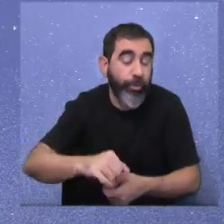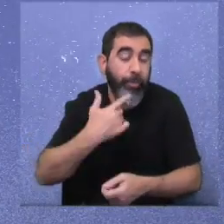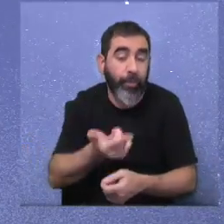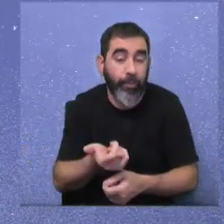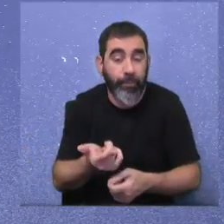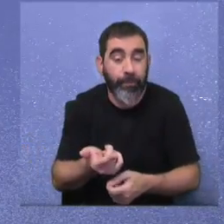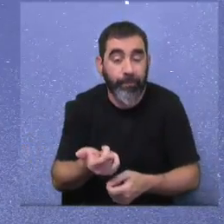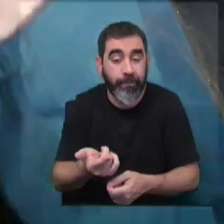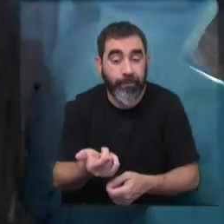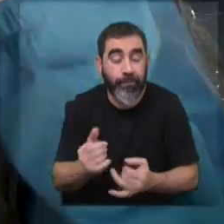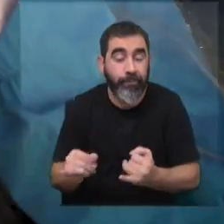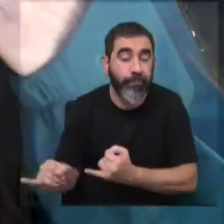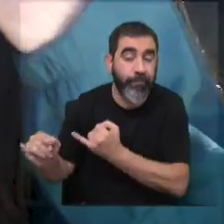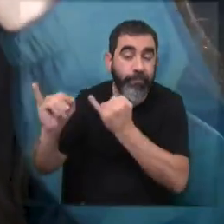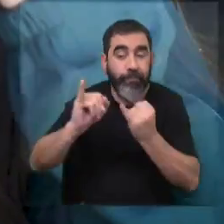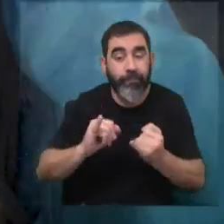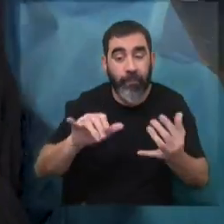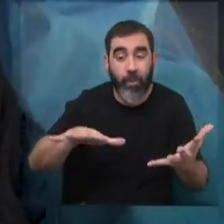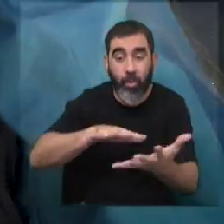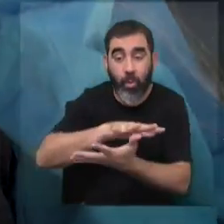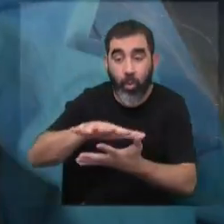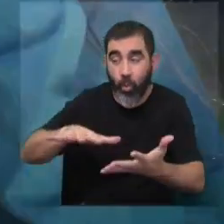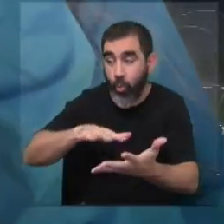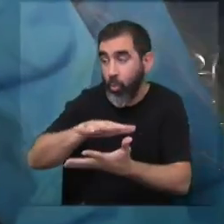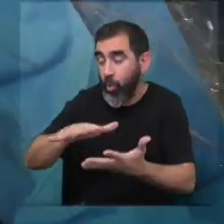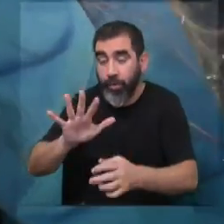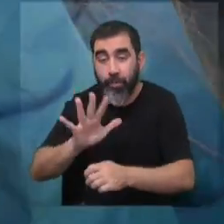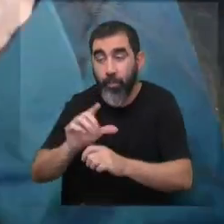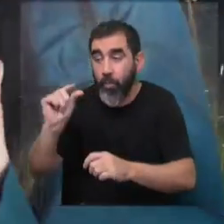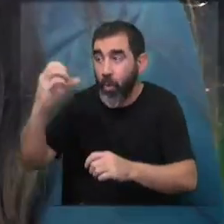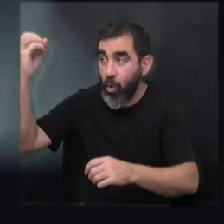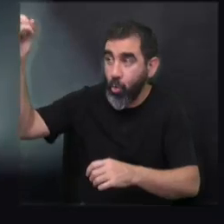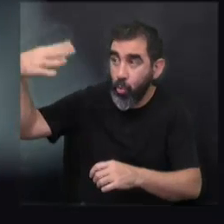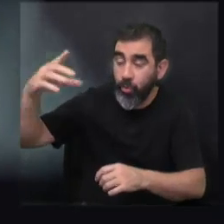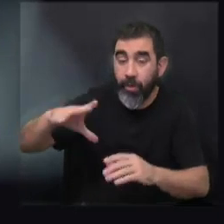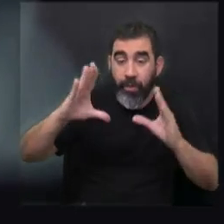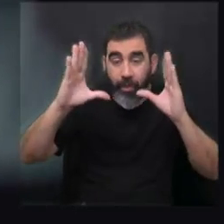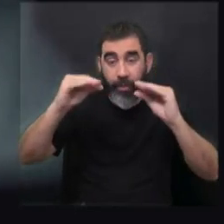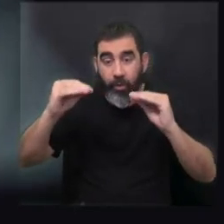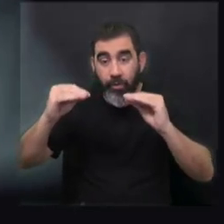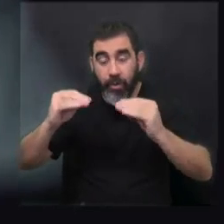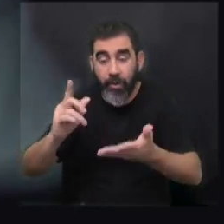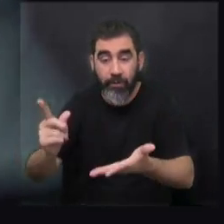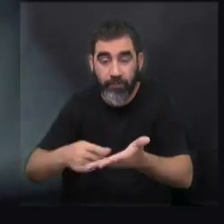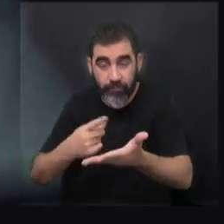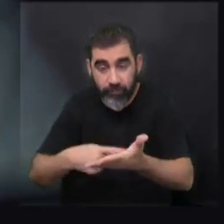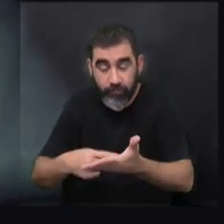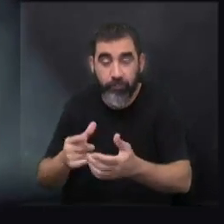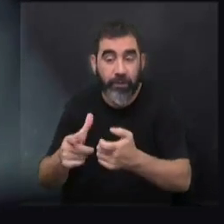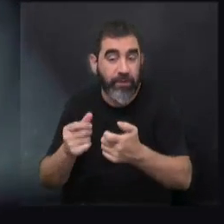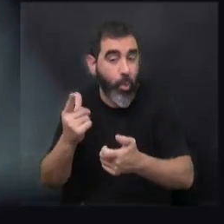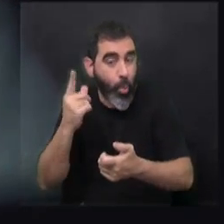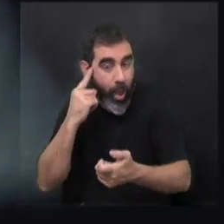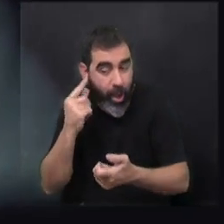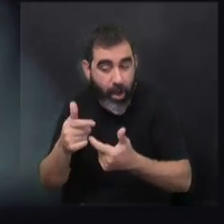tenemos durante el día estamos en lugares como con poca luz y de noche tenemos las pantallas o la luz encendida. Y eso lo